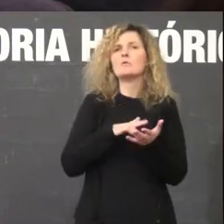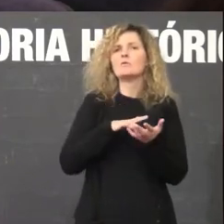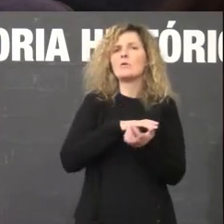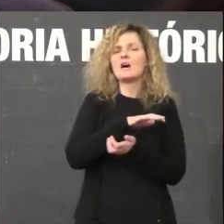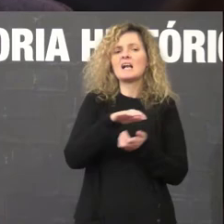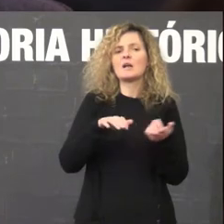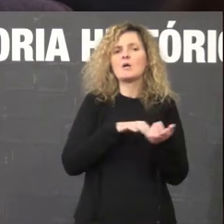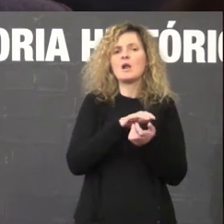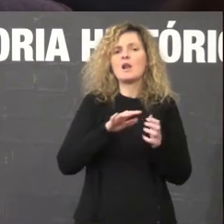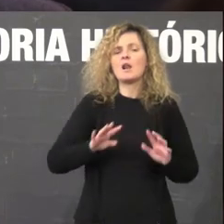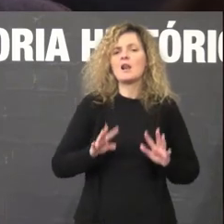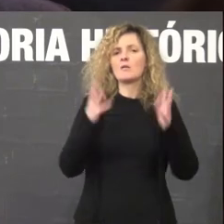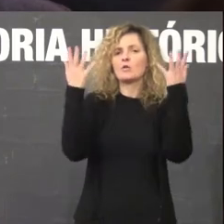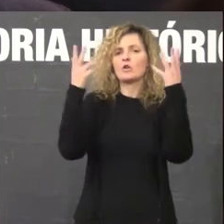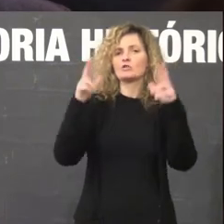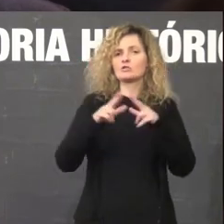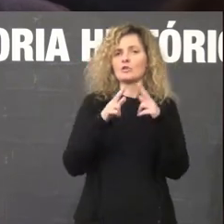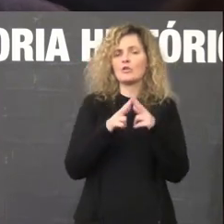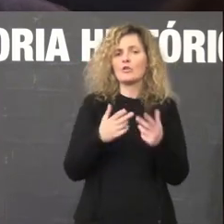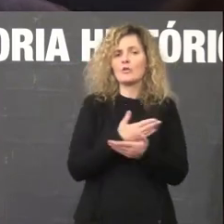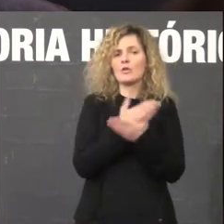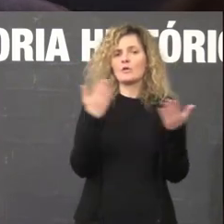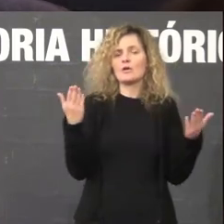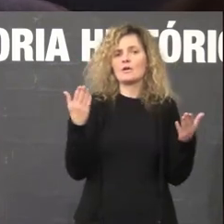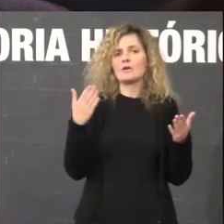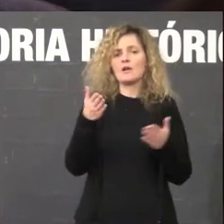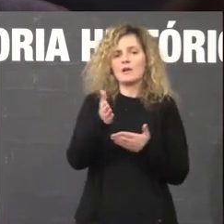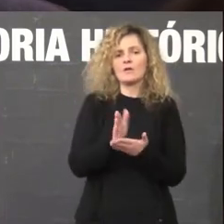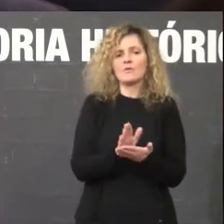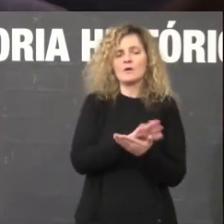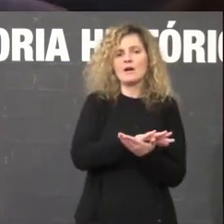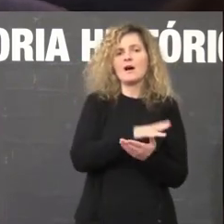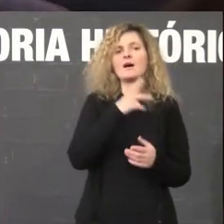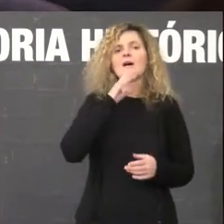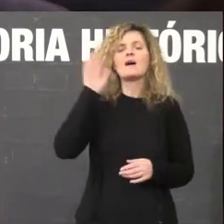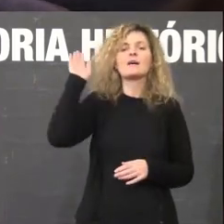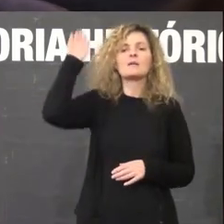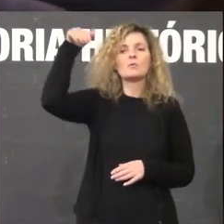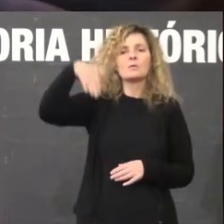Revolución Social, que queda do lado leal á República,